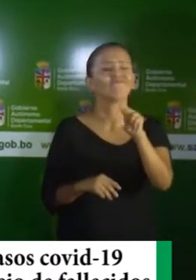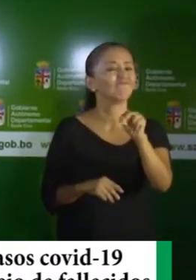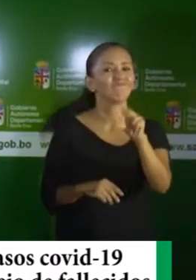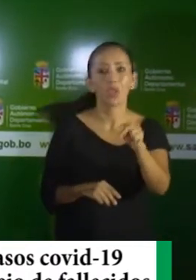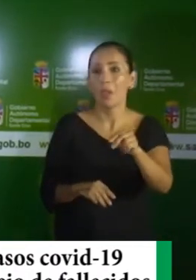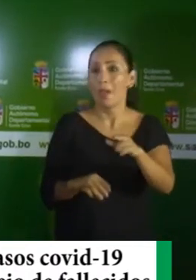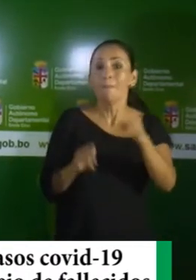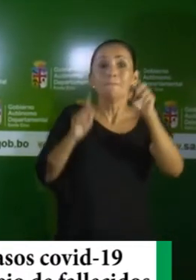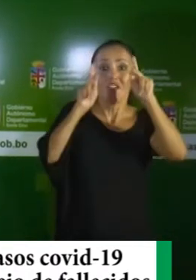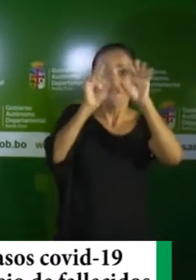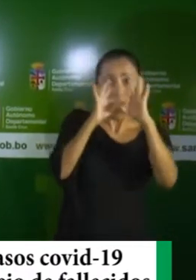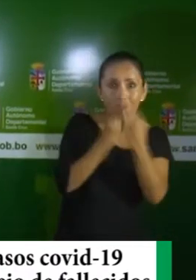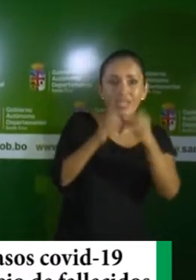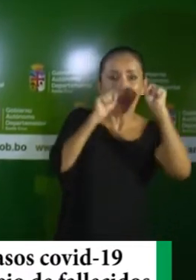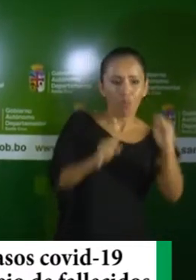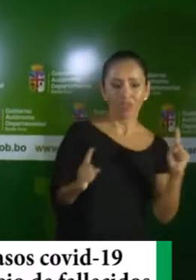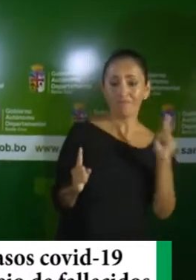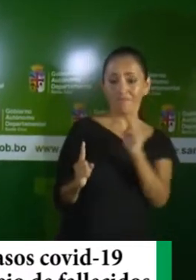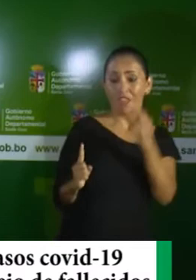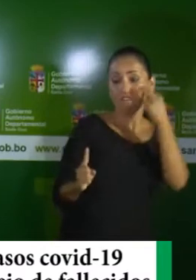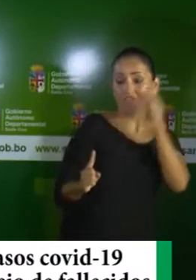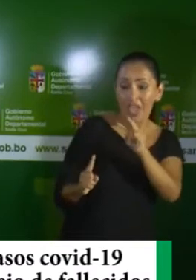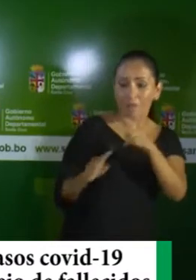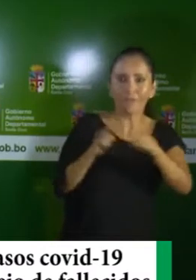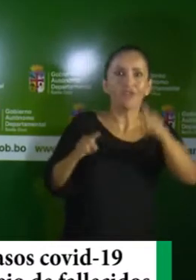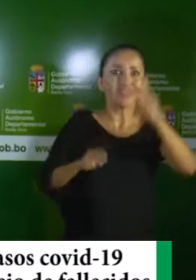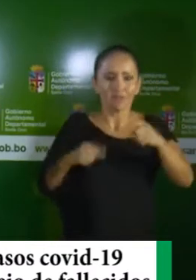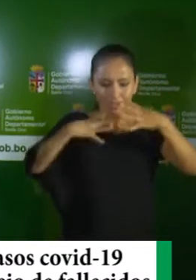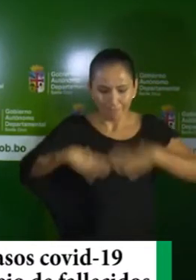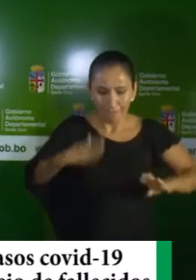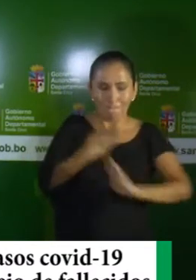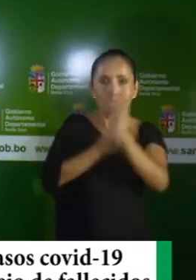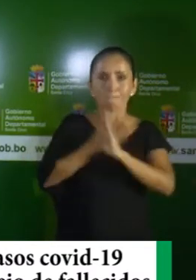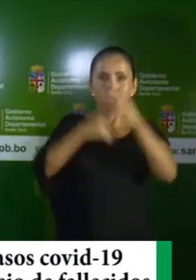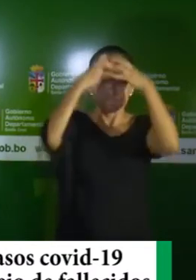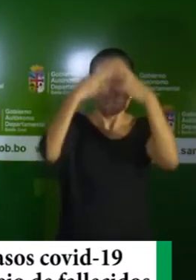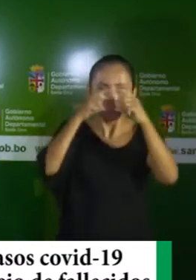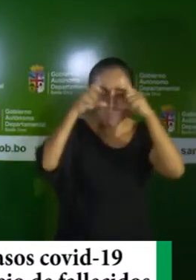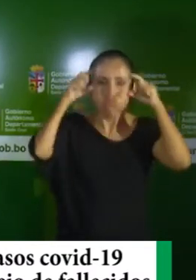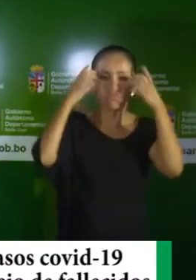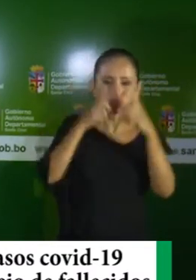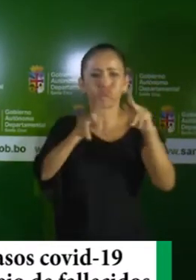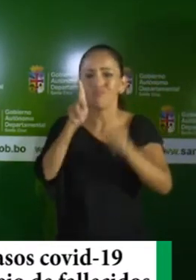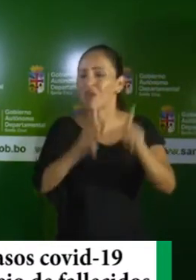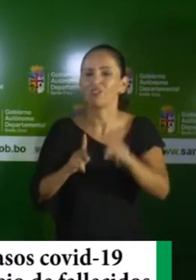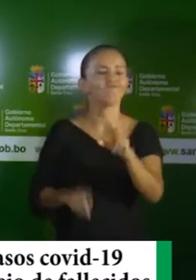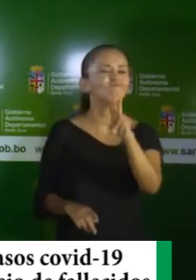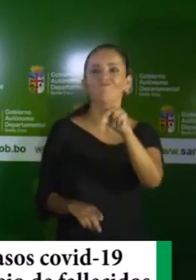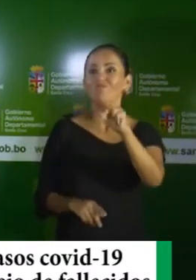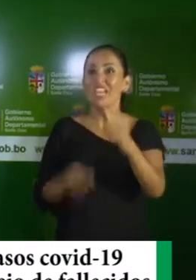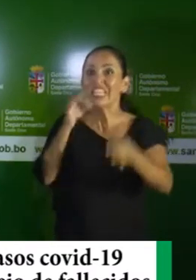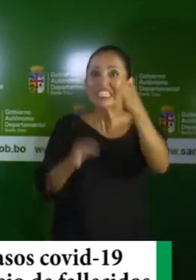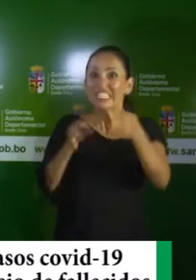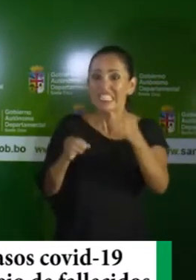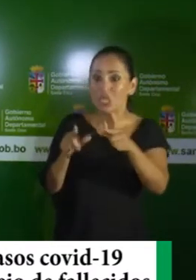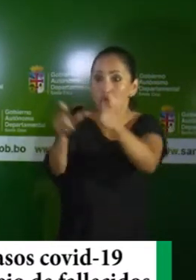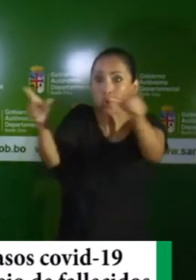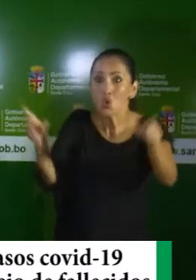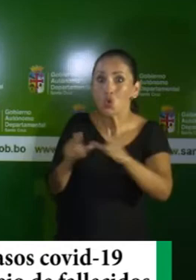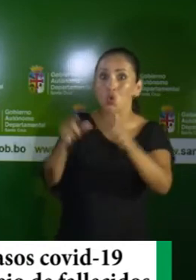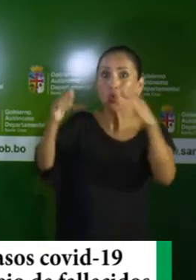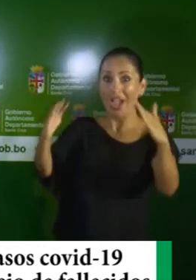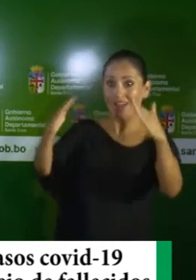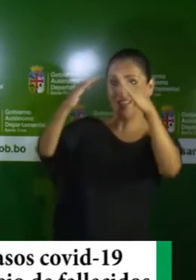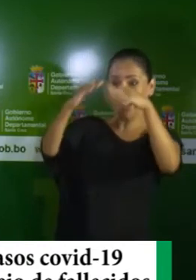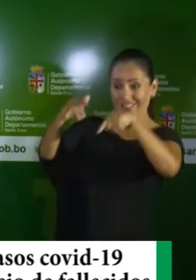familia puede estar presente, pero debe también portar con todo el equipo de protección de bioseguridad. Si las condiciones del salón velatorio